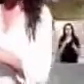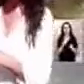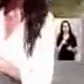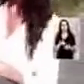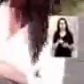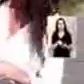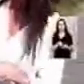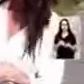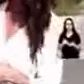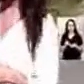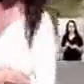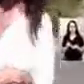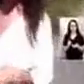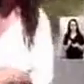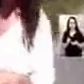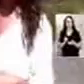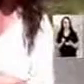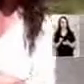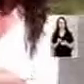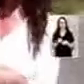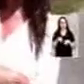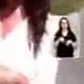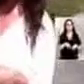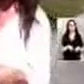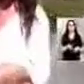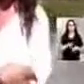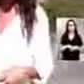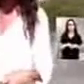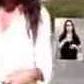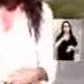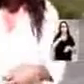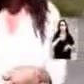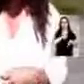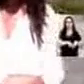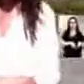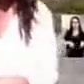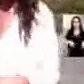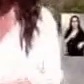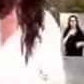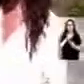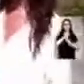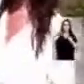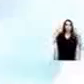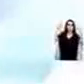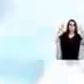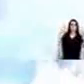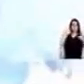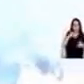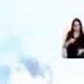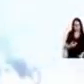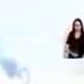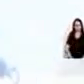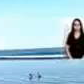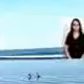las rocas, con la reposera o la silla en el agua y también el quitasol en el agua, miren.